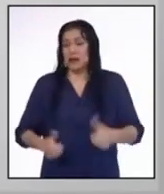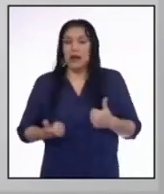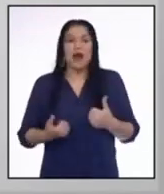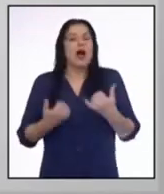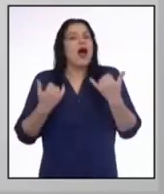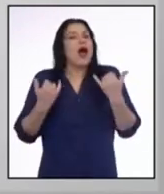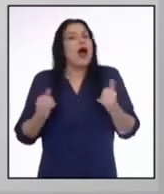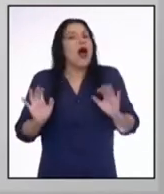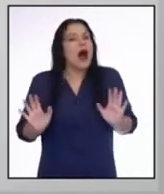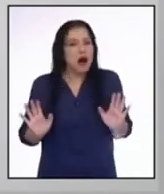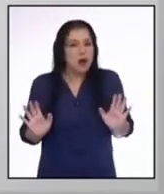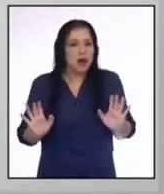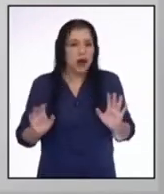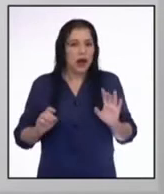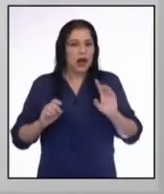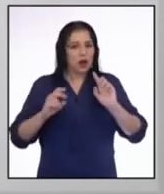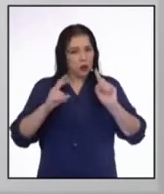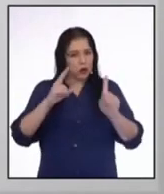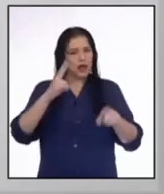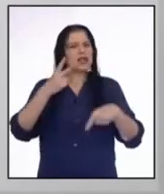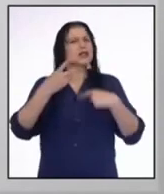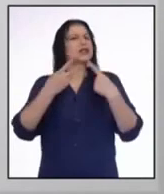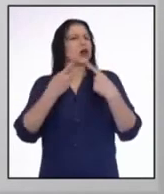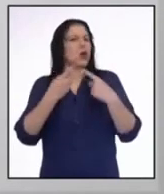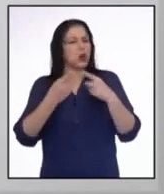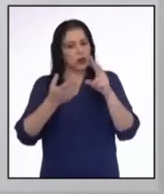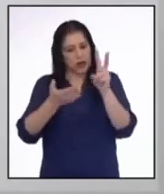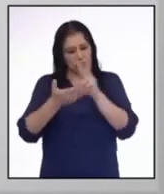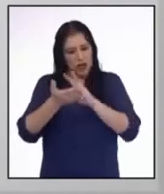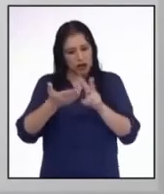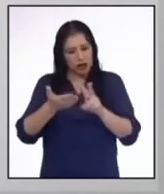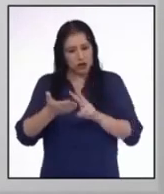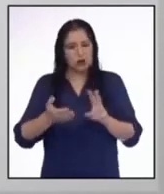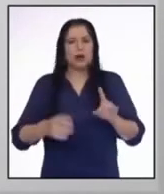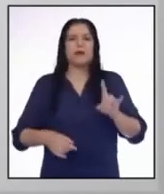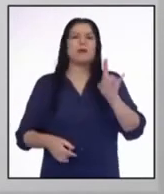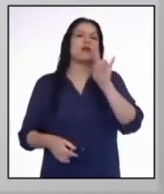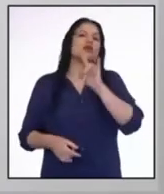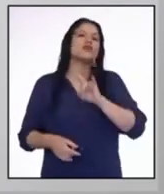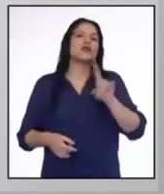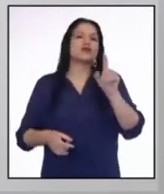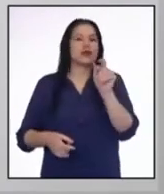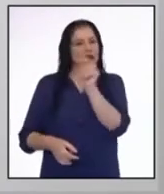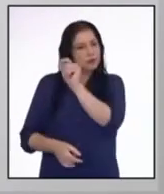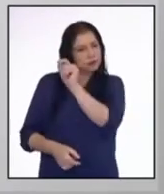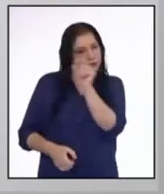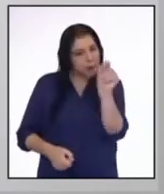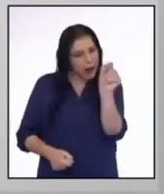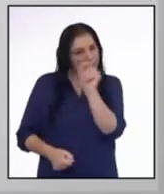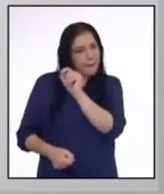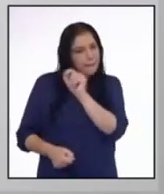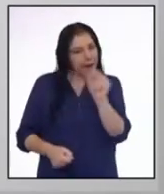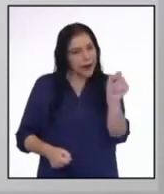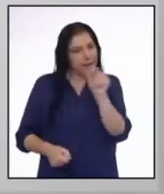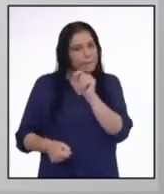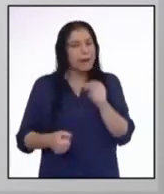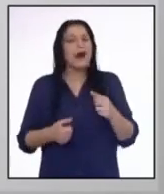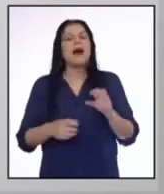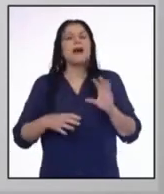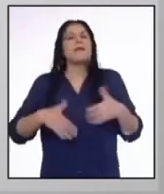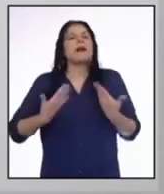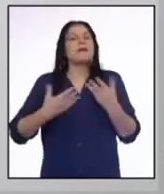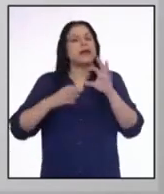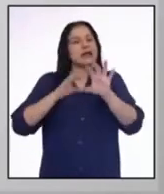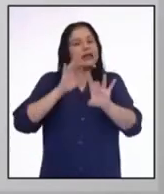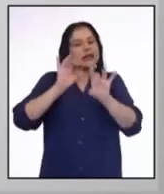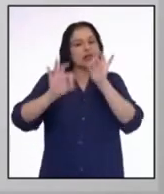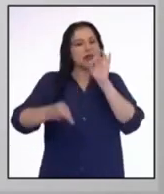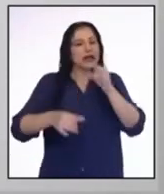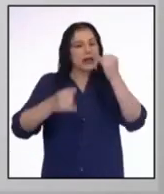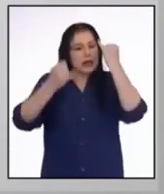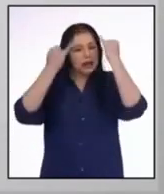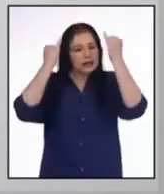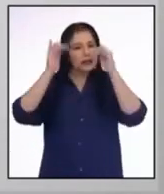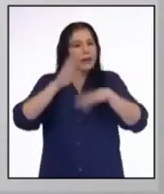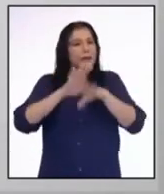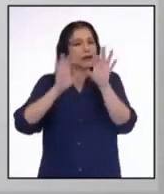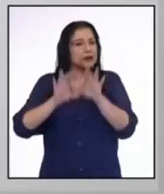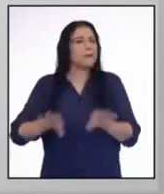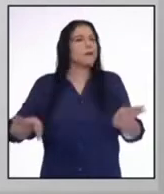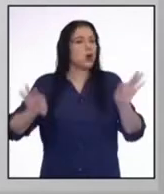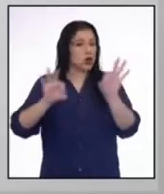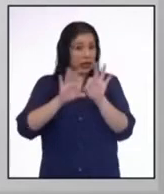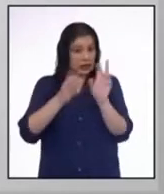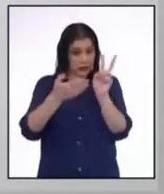Ahora, en una segunda lectura vamos a usar el subrayado para identificar las ideas